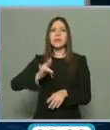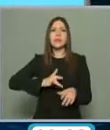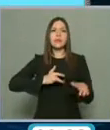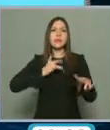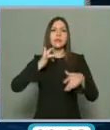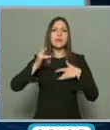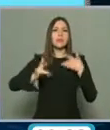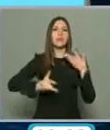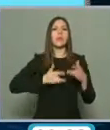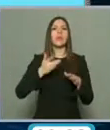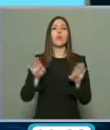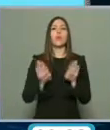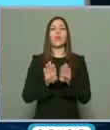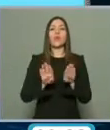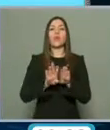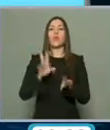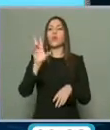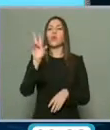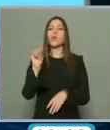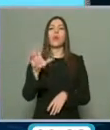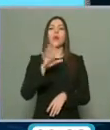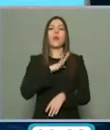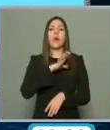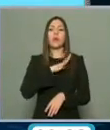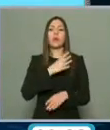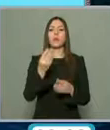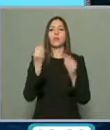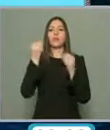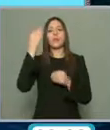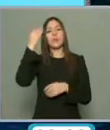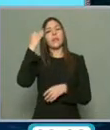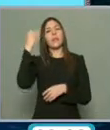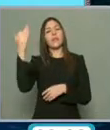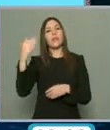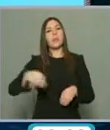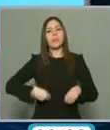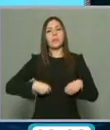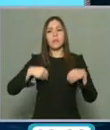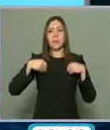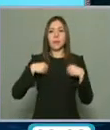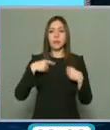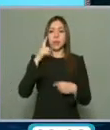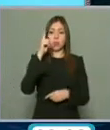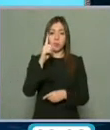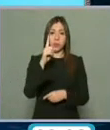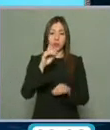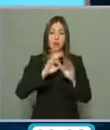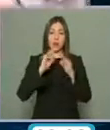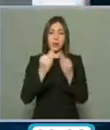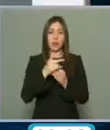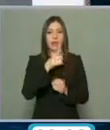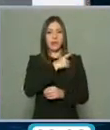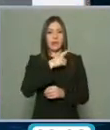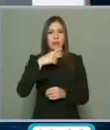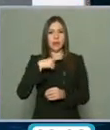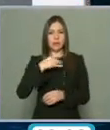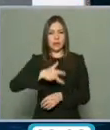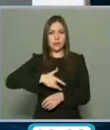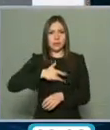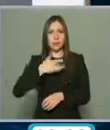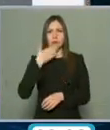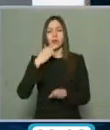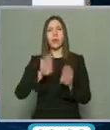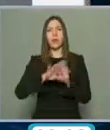como sintiendo que no tenía demasiado tiempo de vida. Por un lado, tenía que conjurar ese estigma de